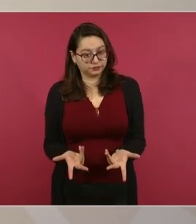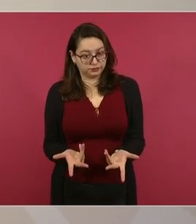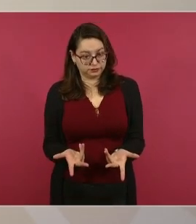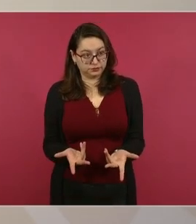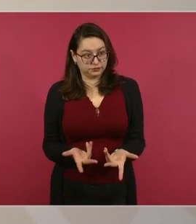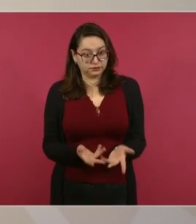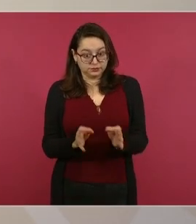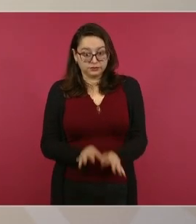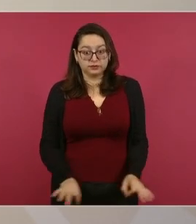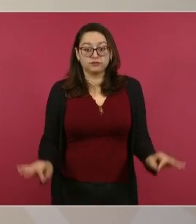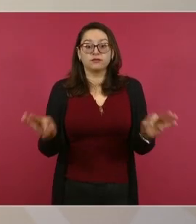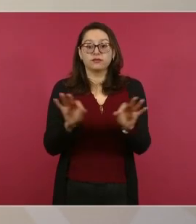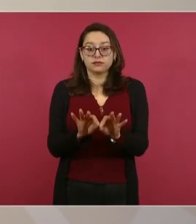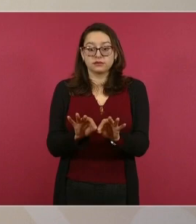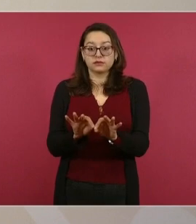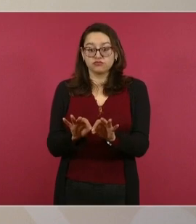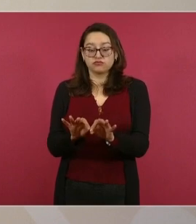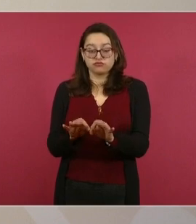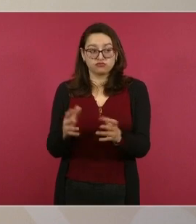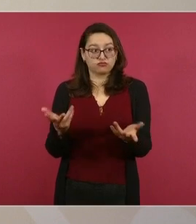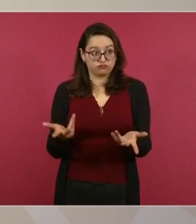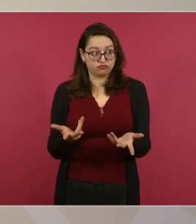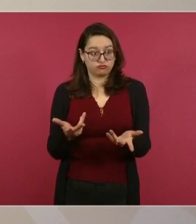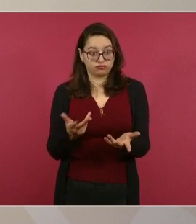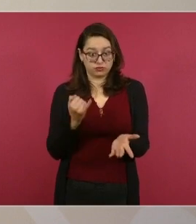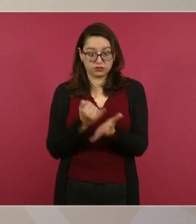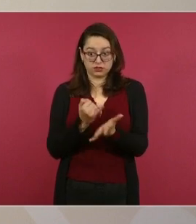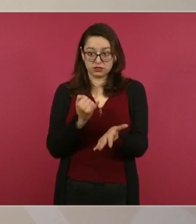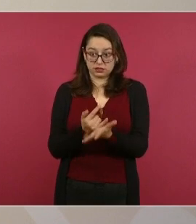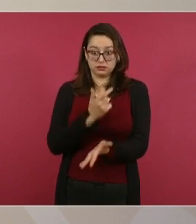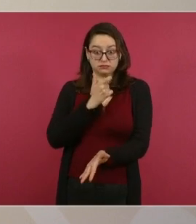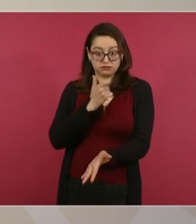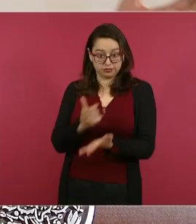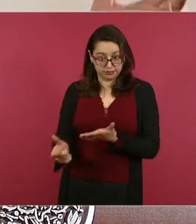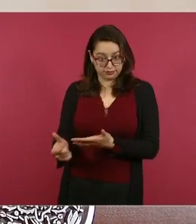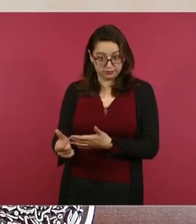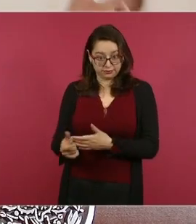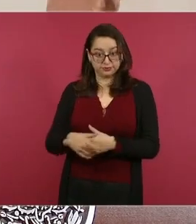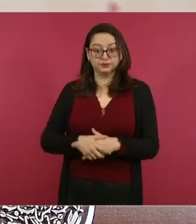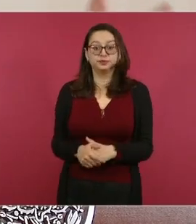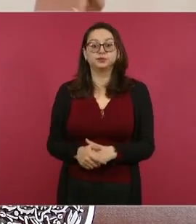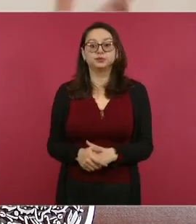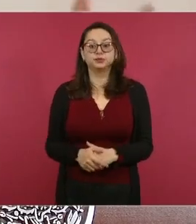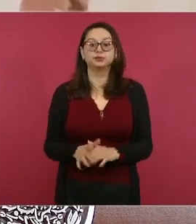dinero de la gente. Entonces,